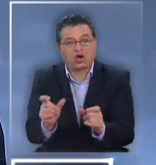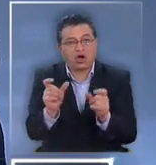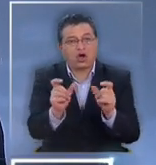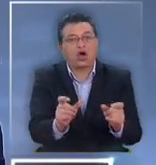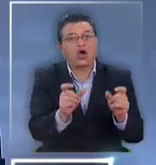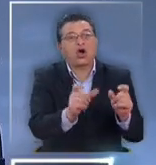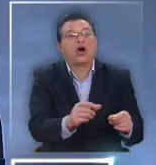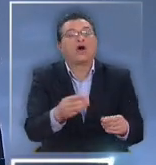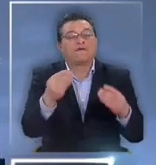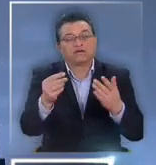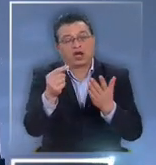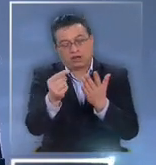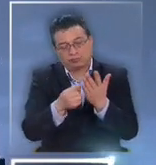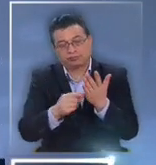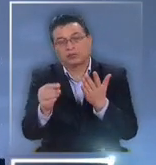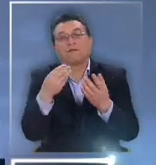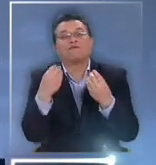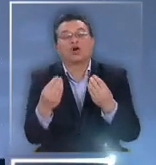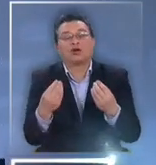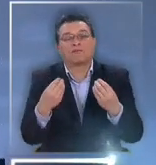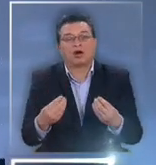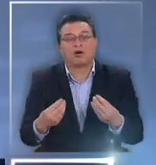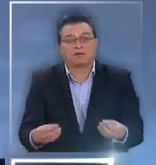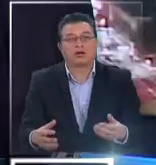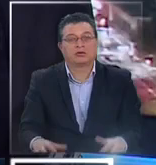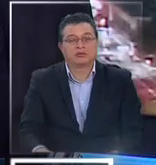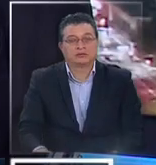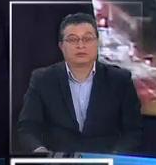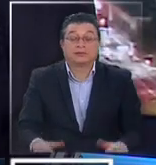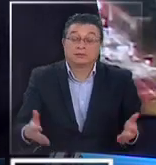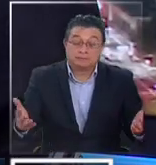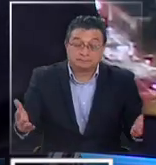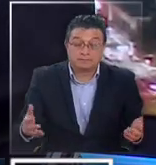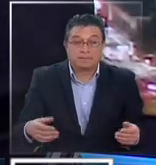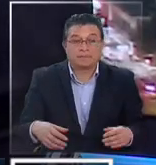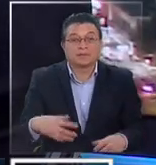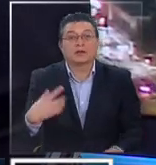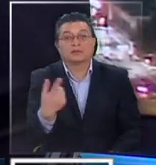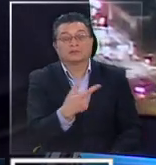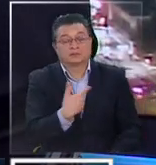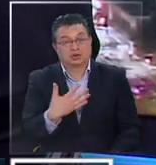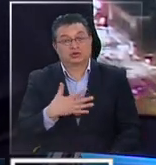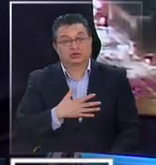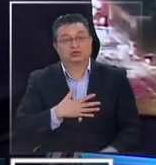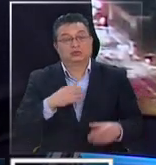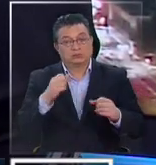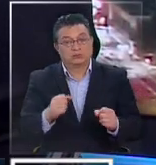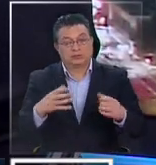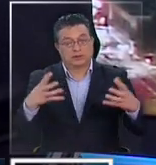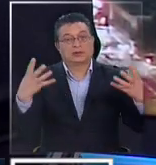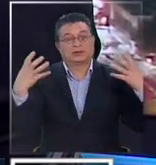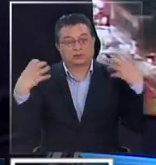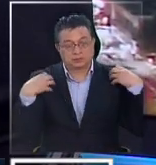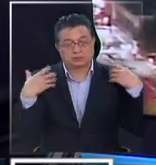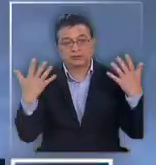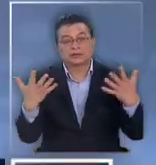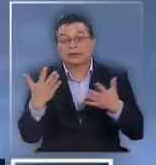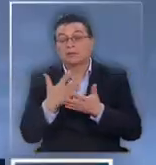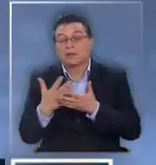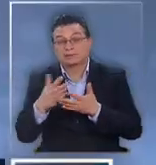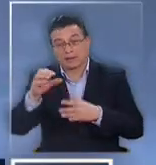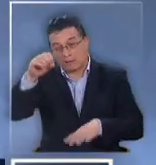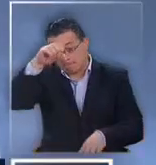buenos resultados ahora nosotros podemos responsabilizarnos por lo que pasa en la mina